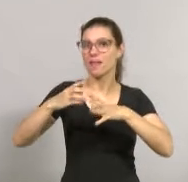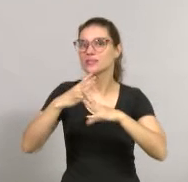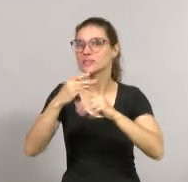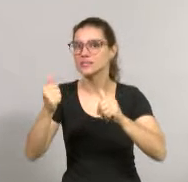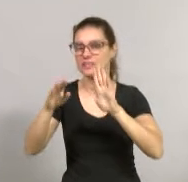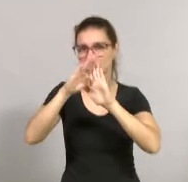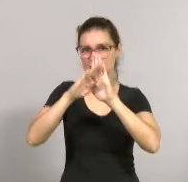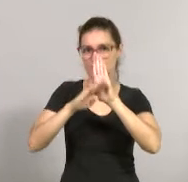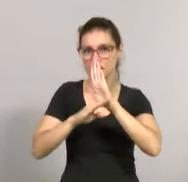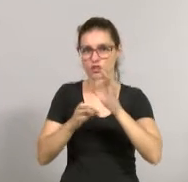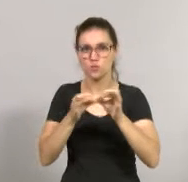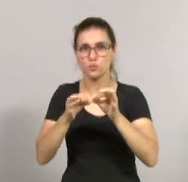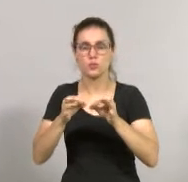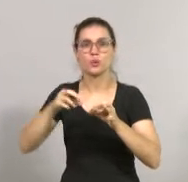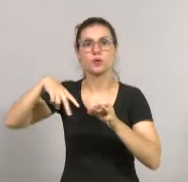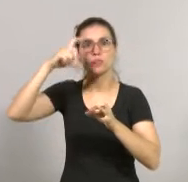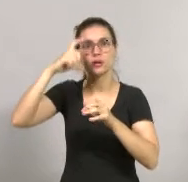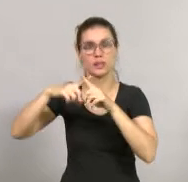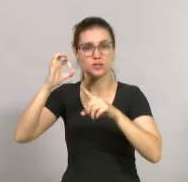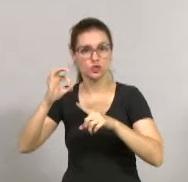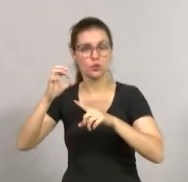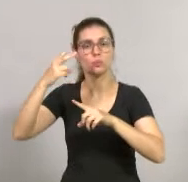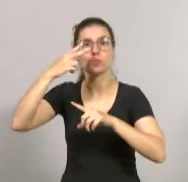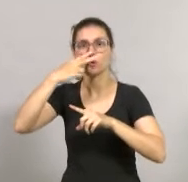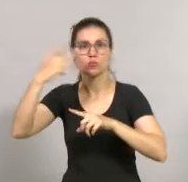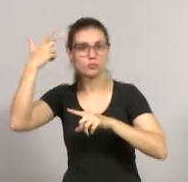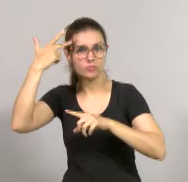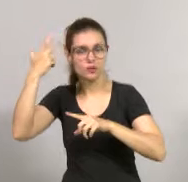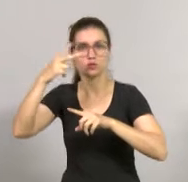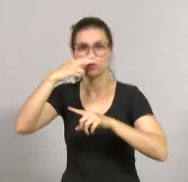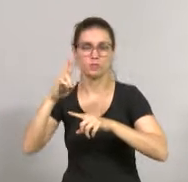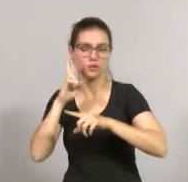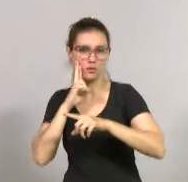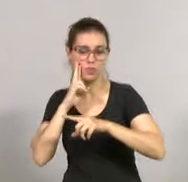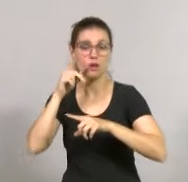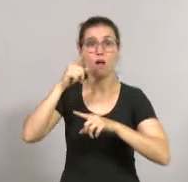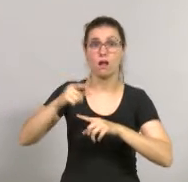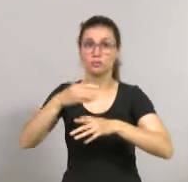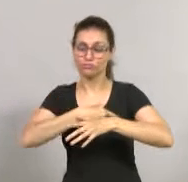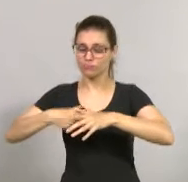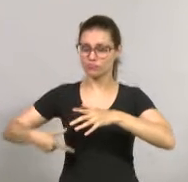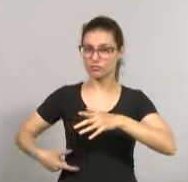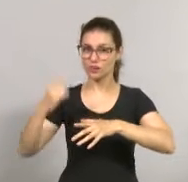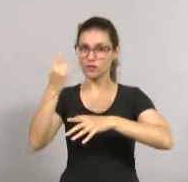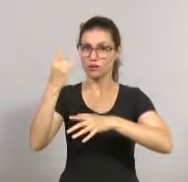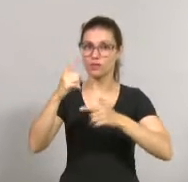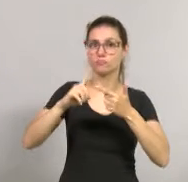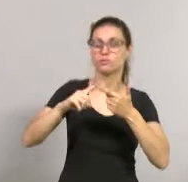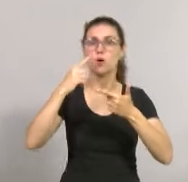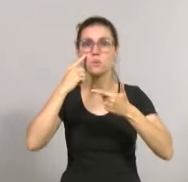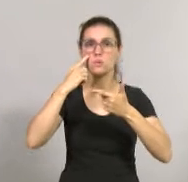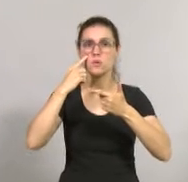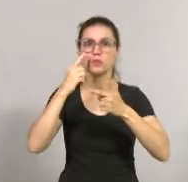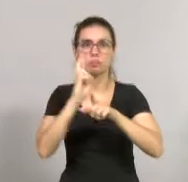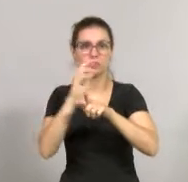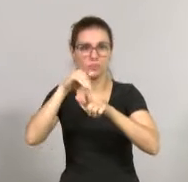actividades del programa Nexos 2018-2019. Participaron de la actividad autoridades de la UNBM, de la Municipalidad de Villa María y del